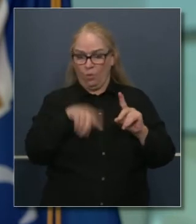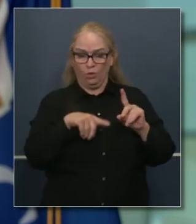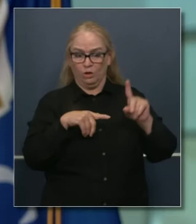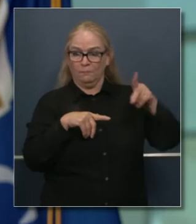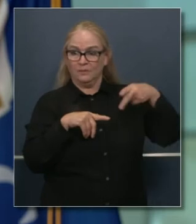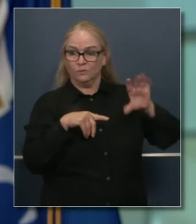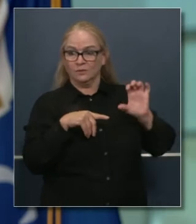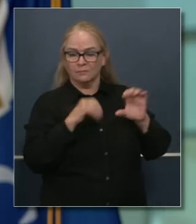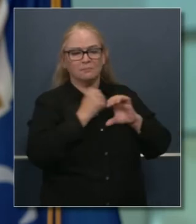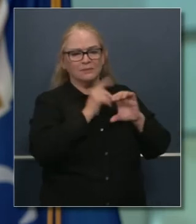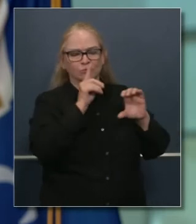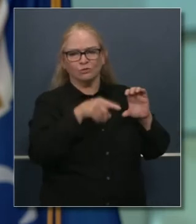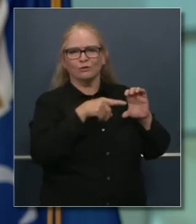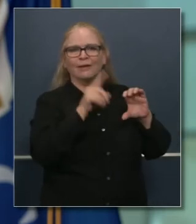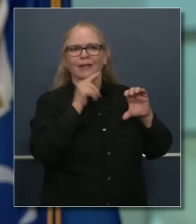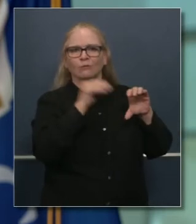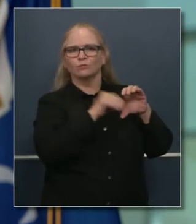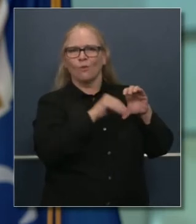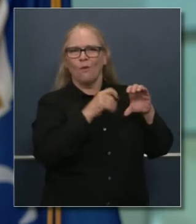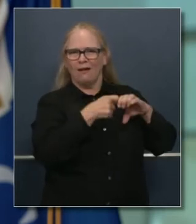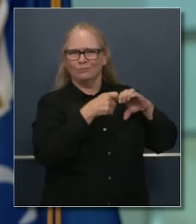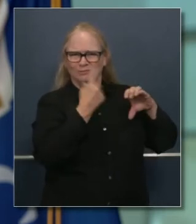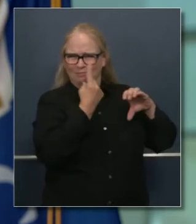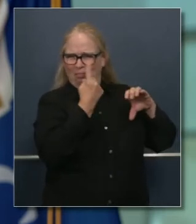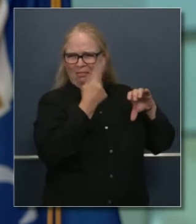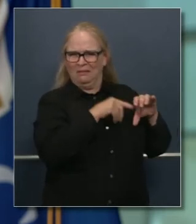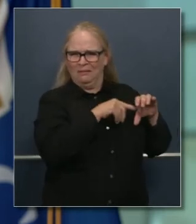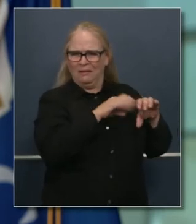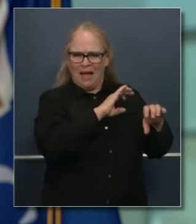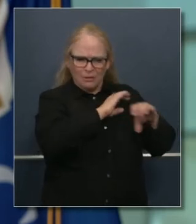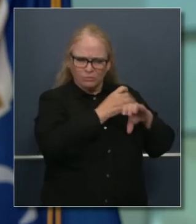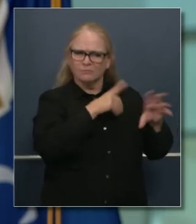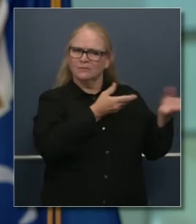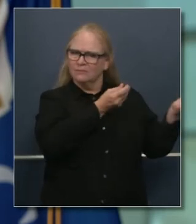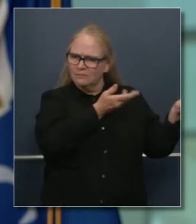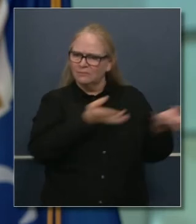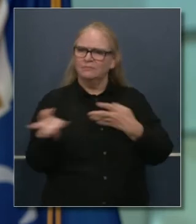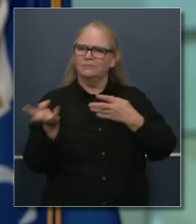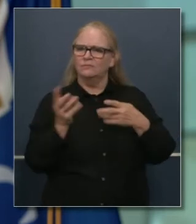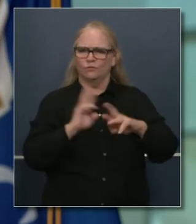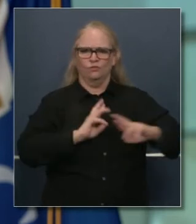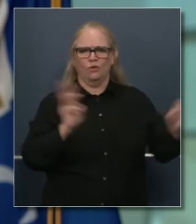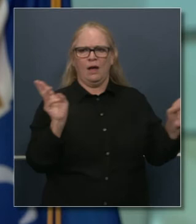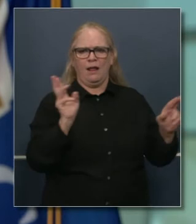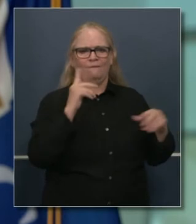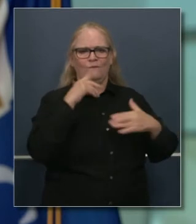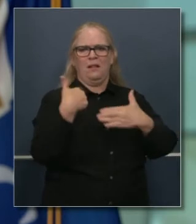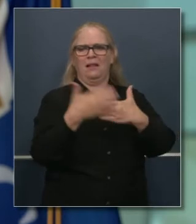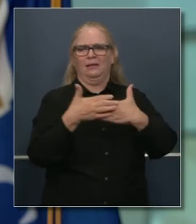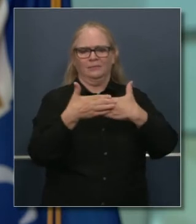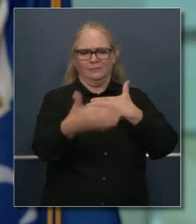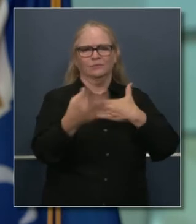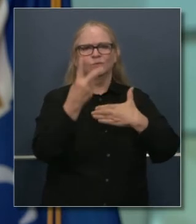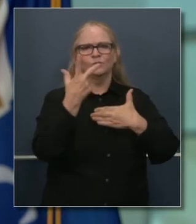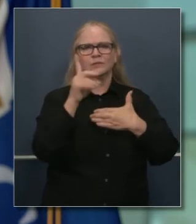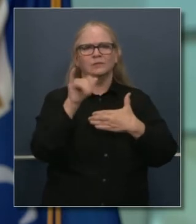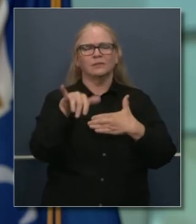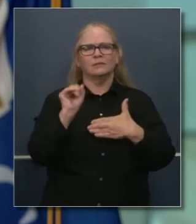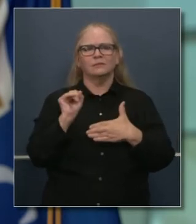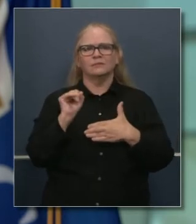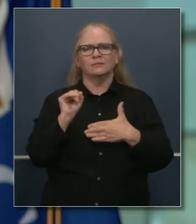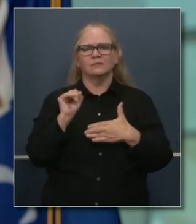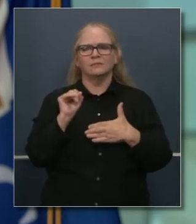para estar seguro de que haya suficiente energía eléctrica en la